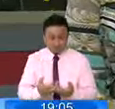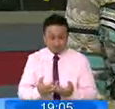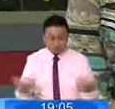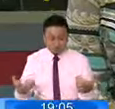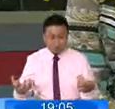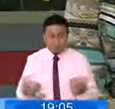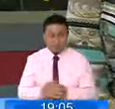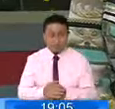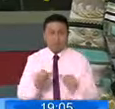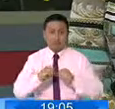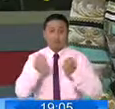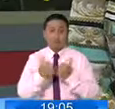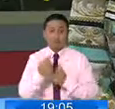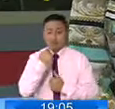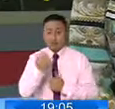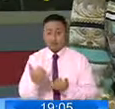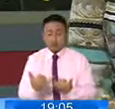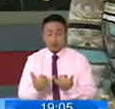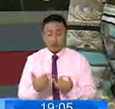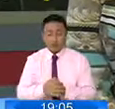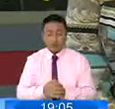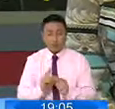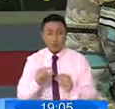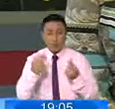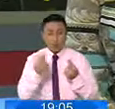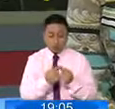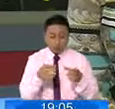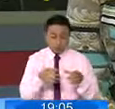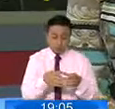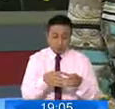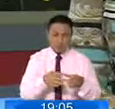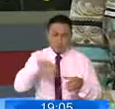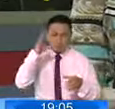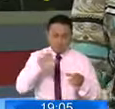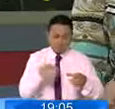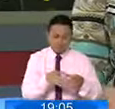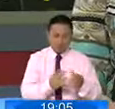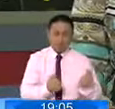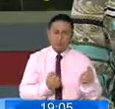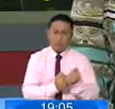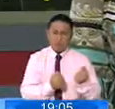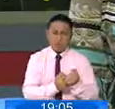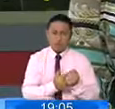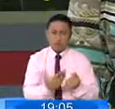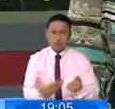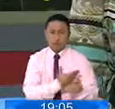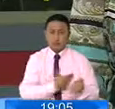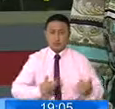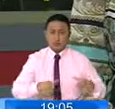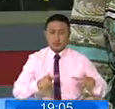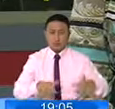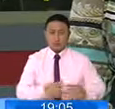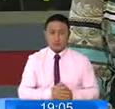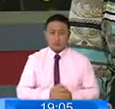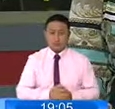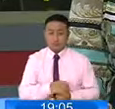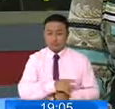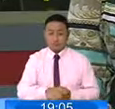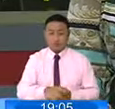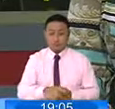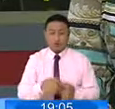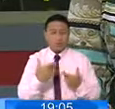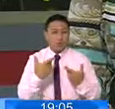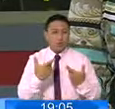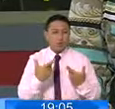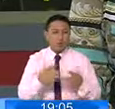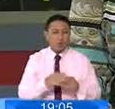profundizan. Legisladores aseguran que existiría una mayoría al interior de la bancada que apoye incondicionalmente al presidente Moreno y rechazan cualquier